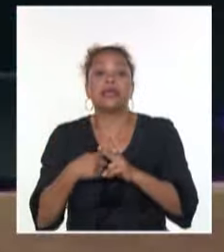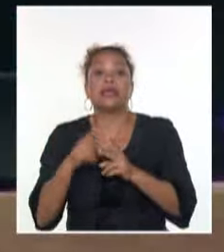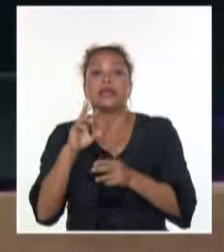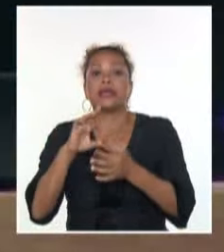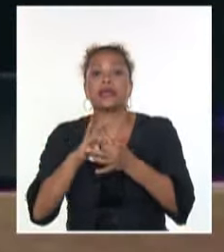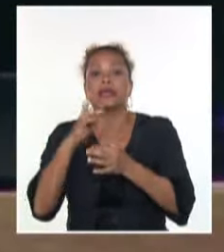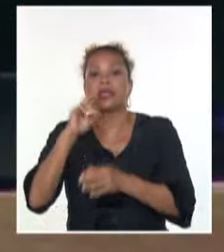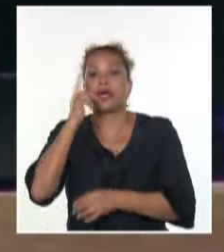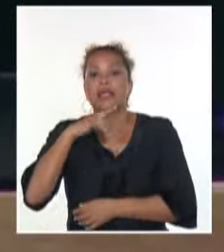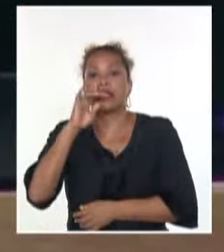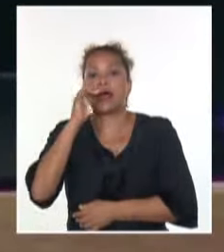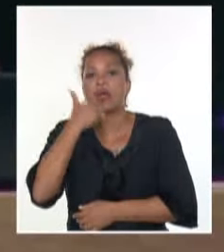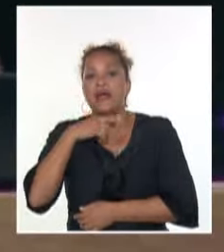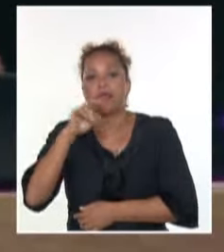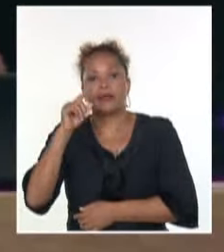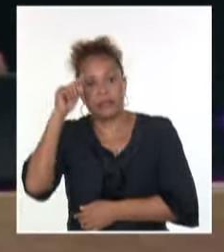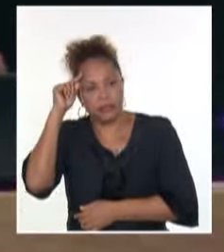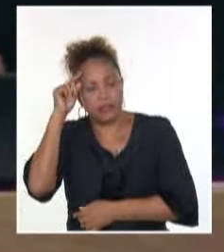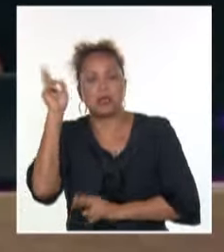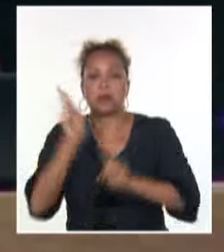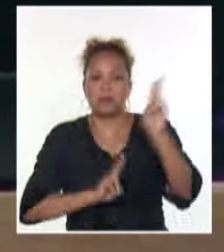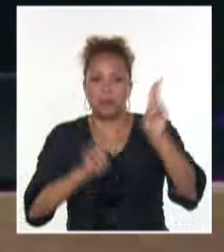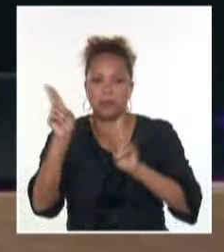del canciller de Trinidad y Tobago.